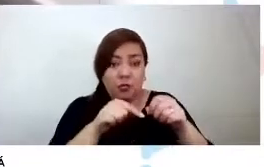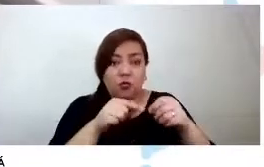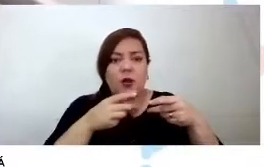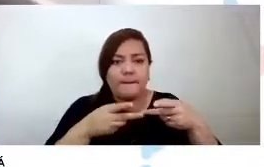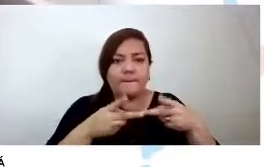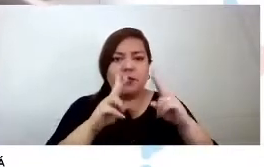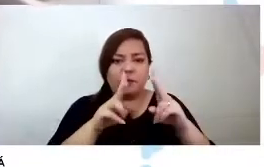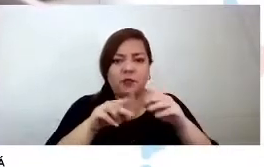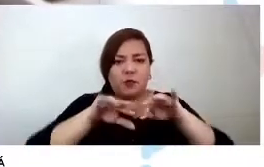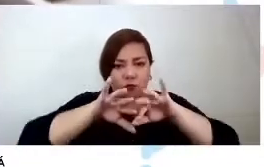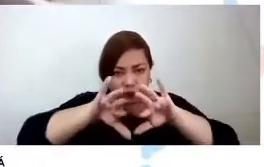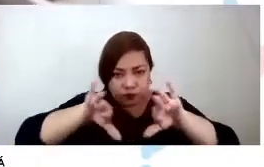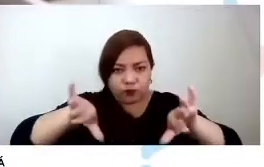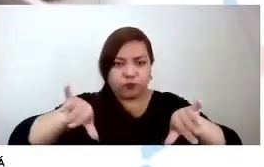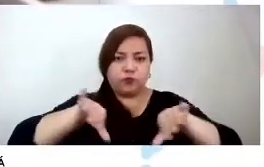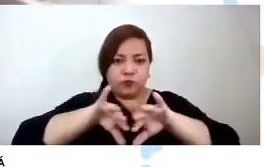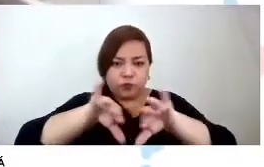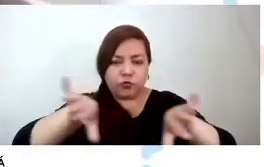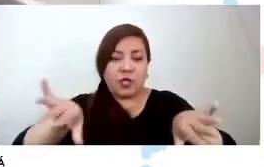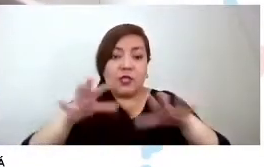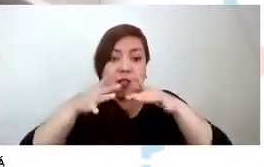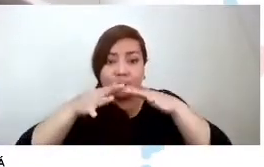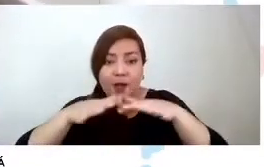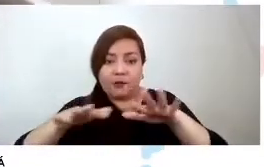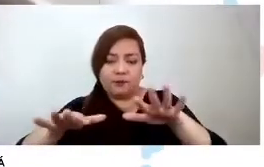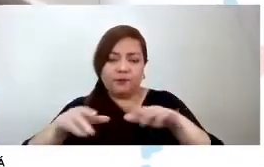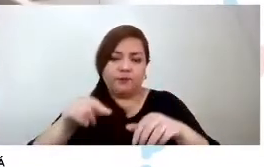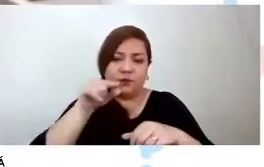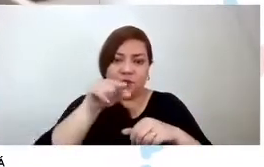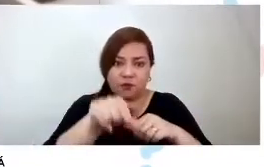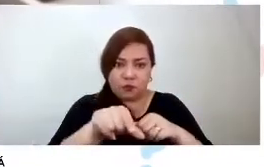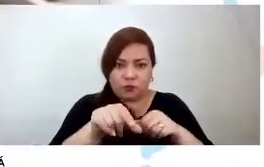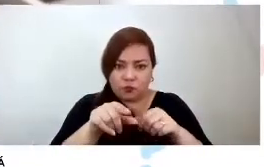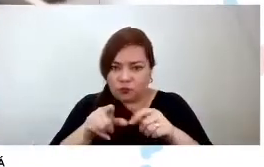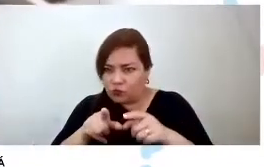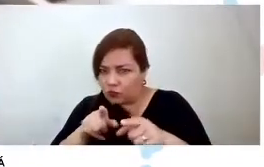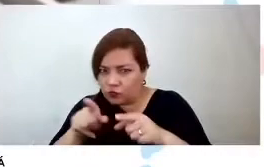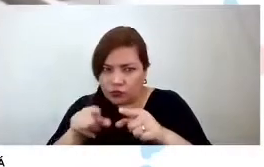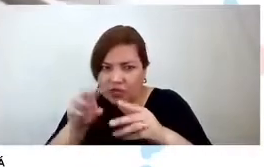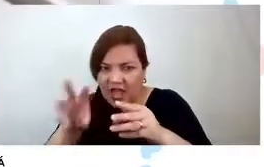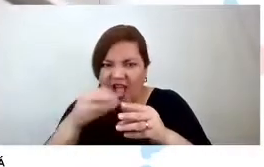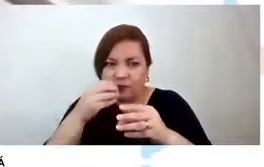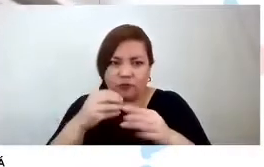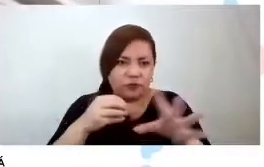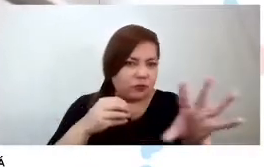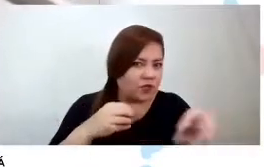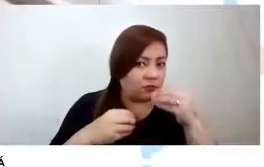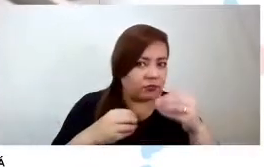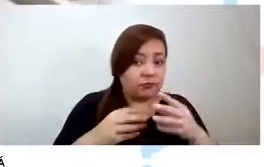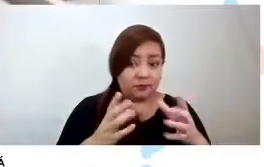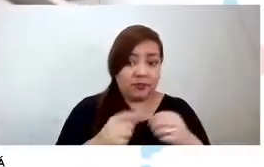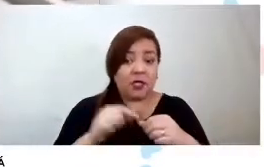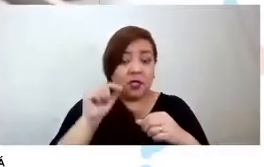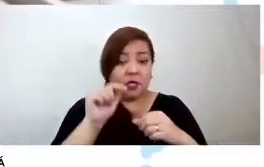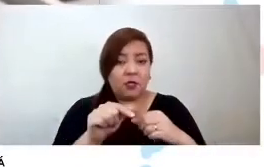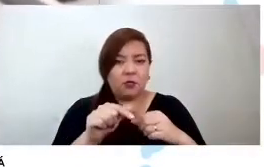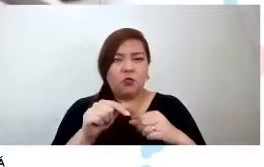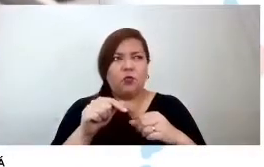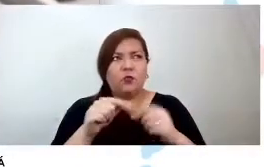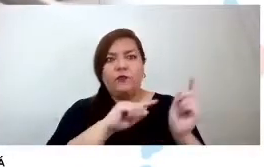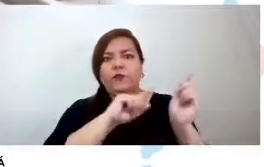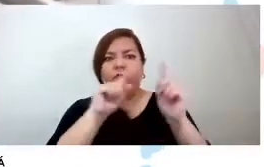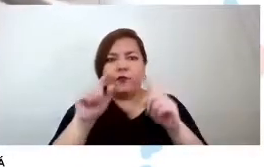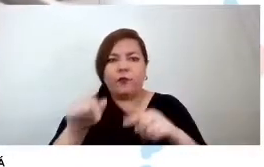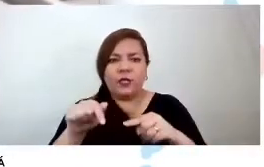el océano. Son depredadores y estos entiendo que provienen de Pachica.